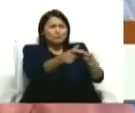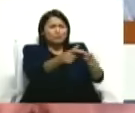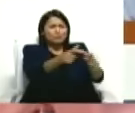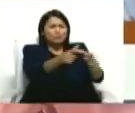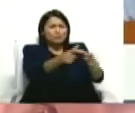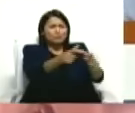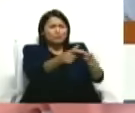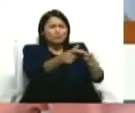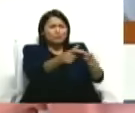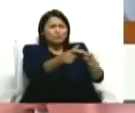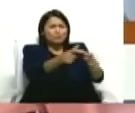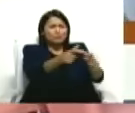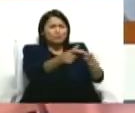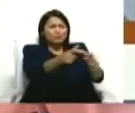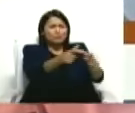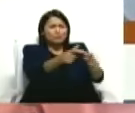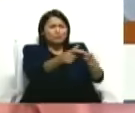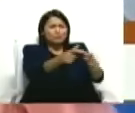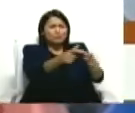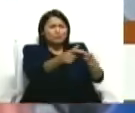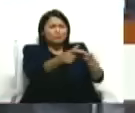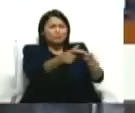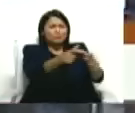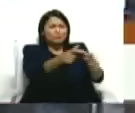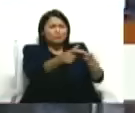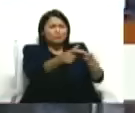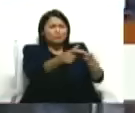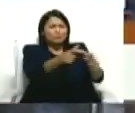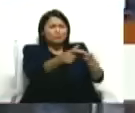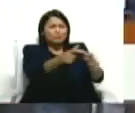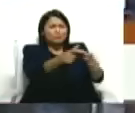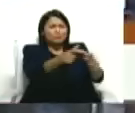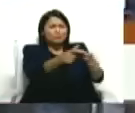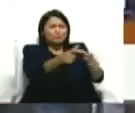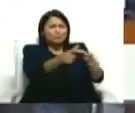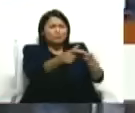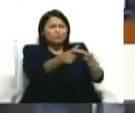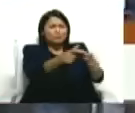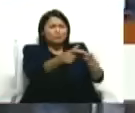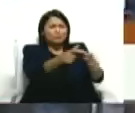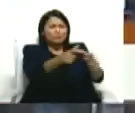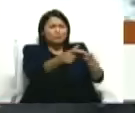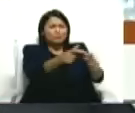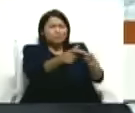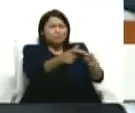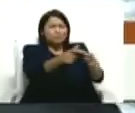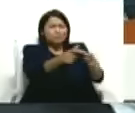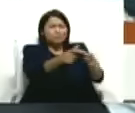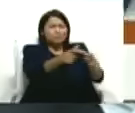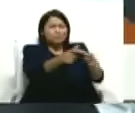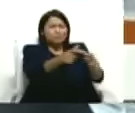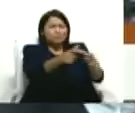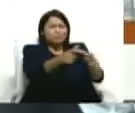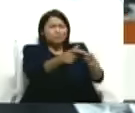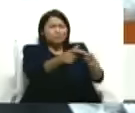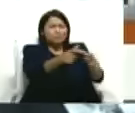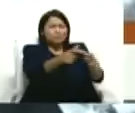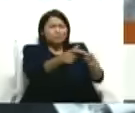más nunca en esta patria, porque es un pueblo con su conciencia muy elevada